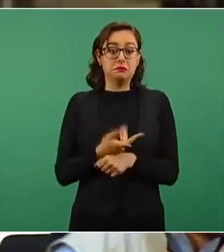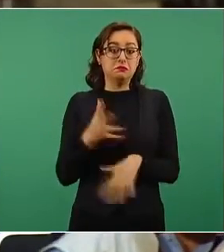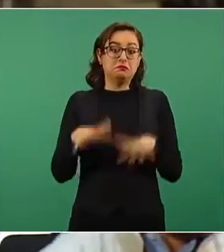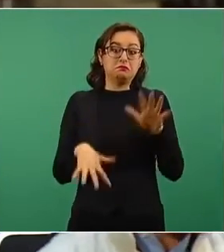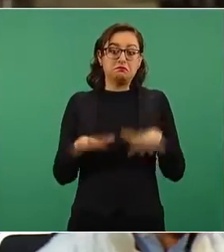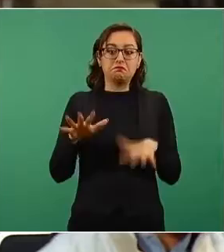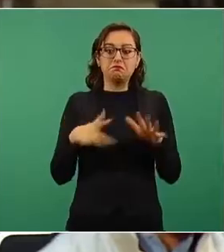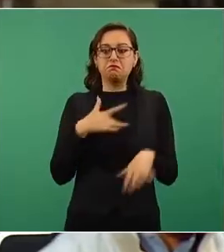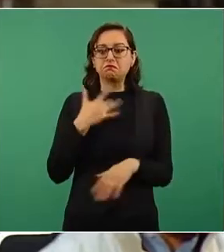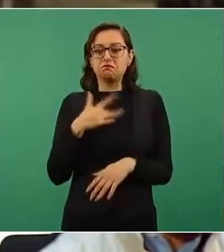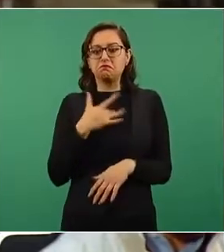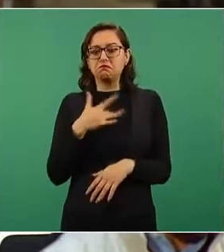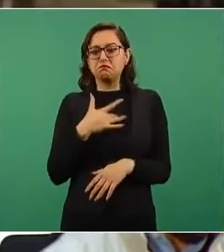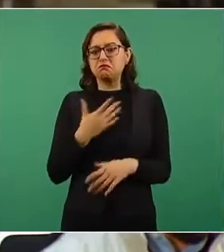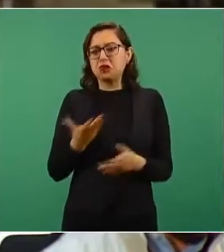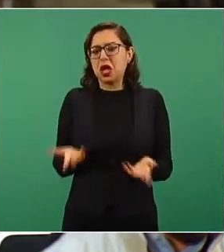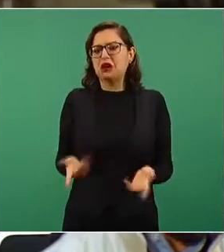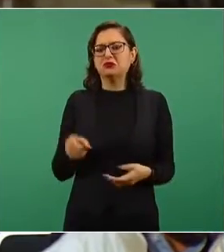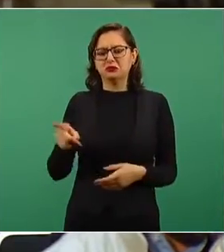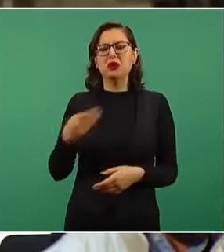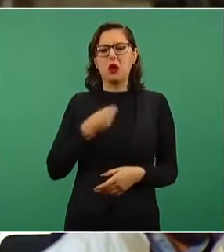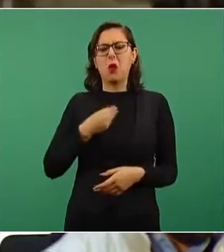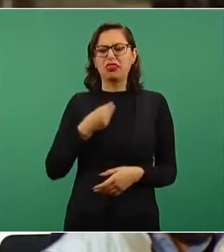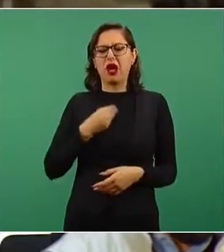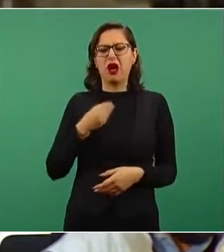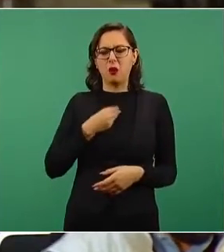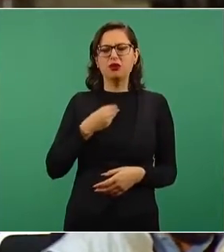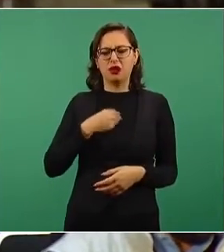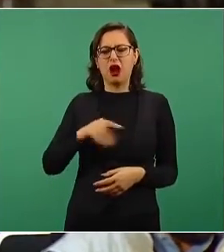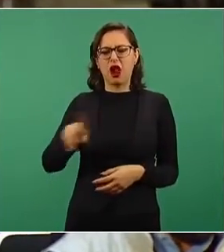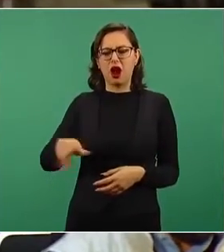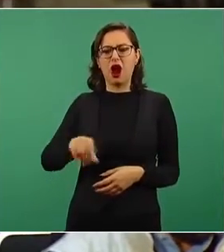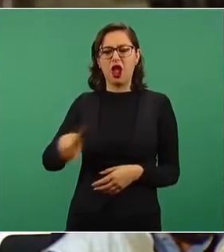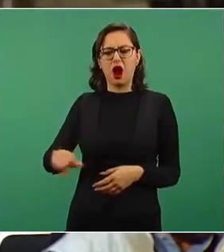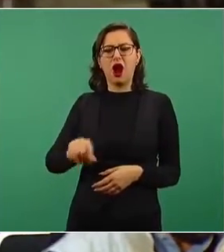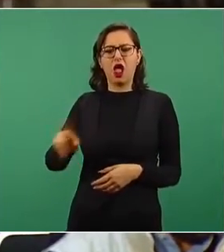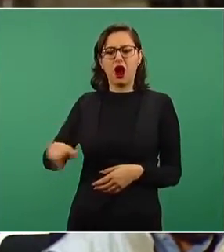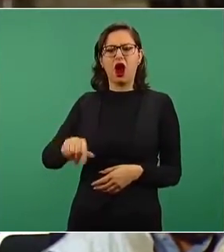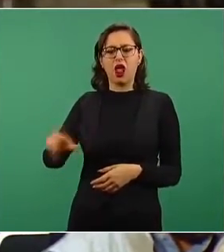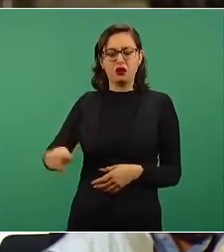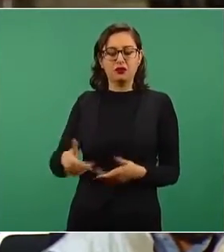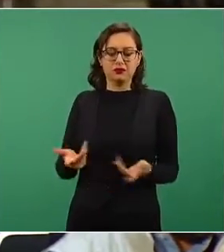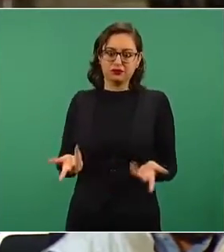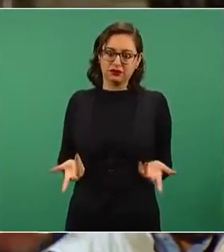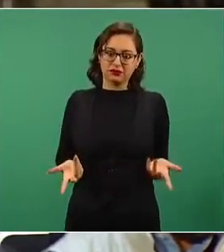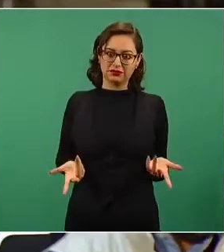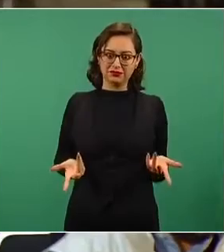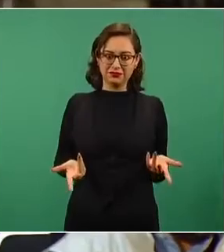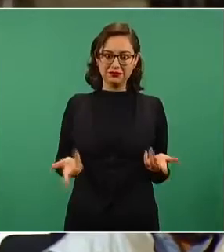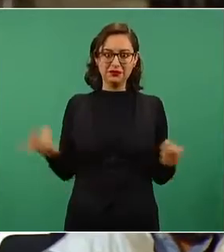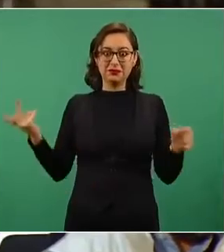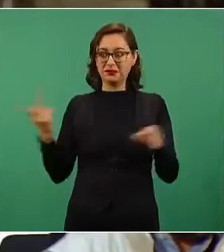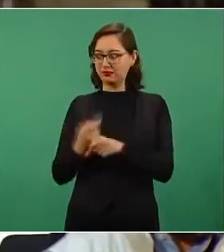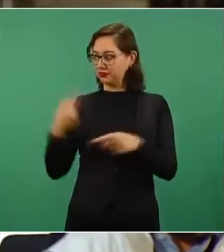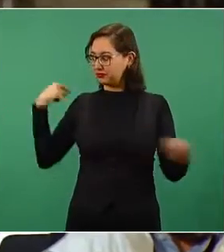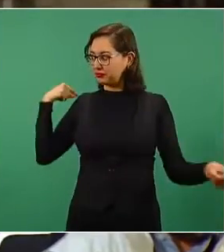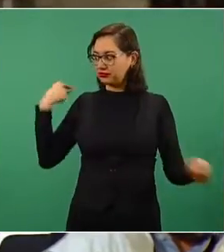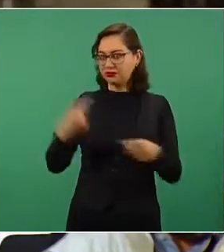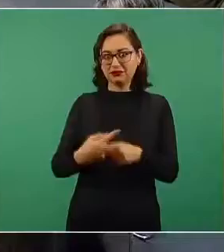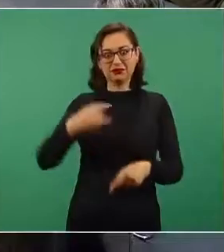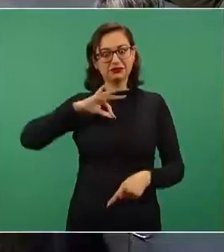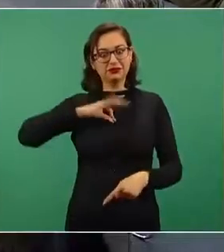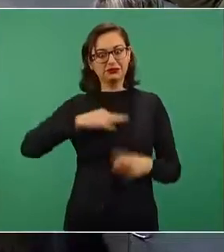se normaliza que pueblos indígenas puedan aguantar así sin agua. Ha pasado toda la pandemia sin